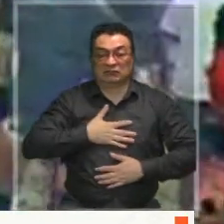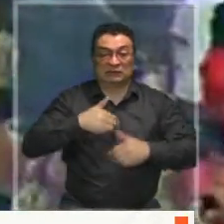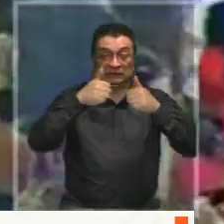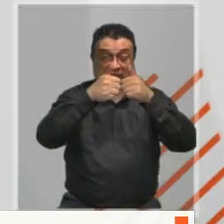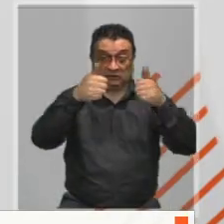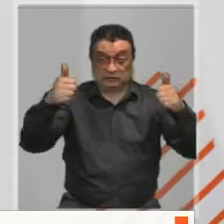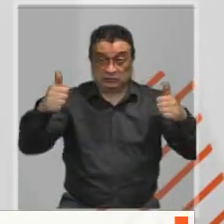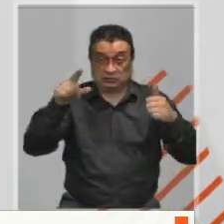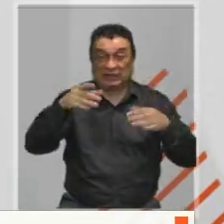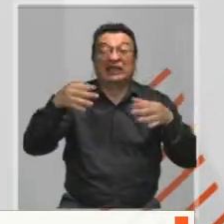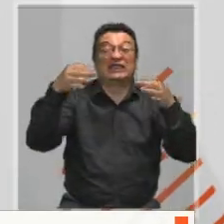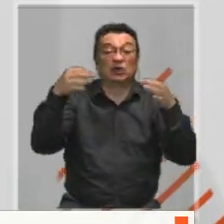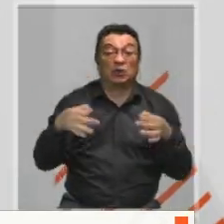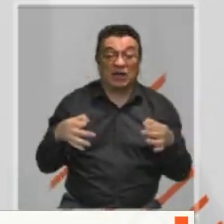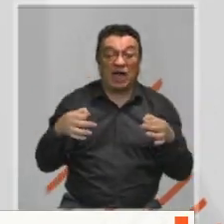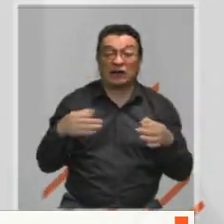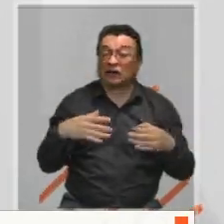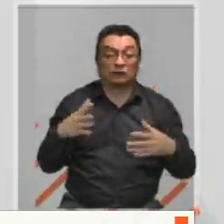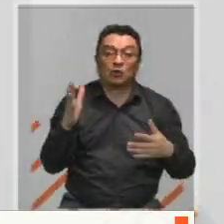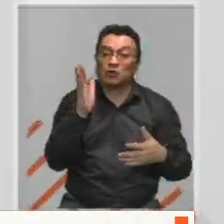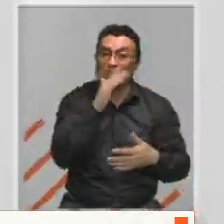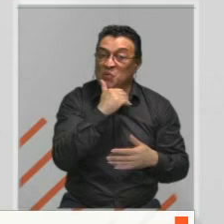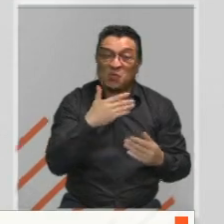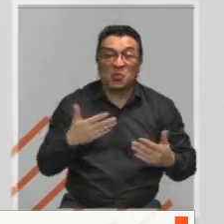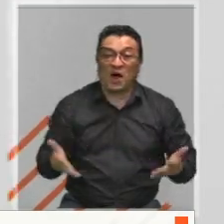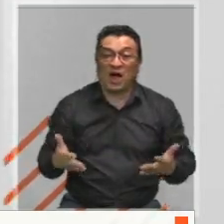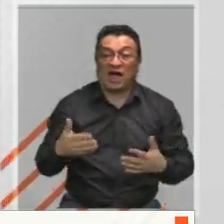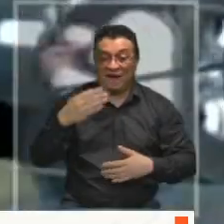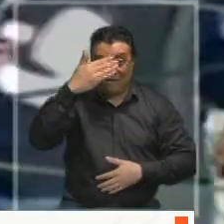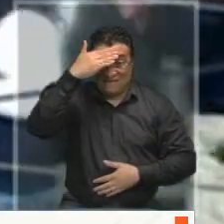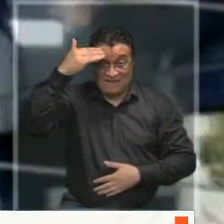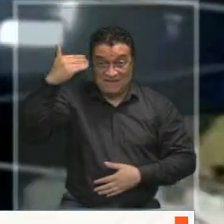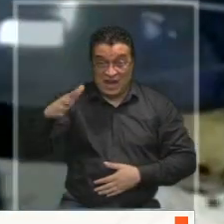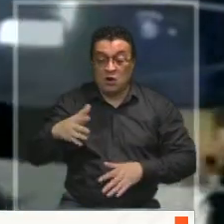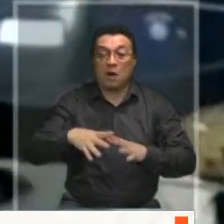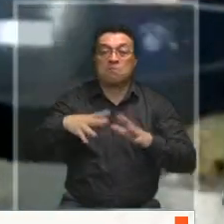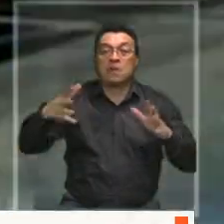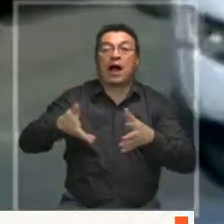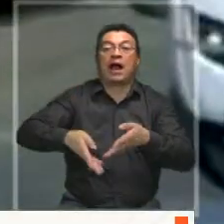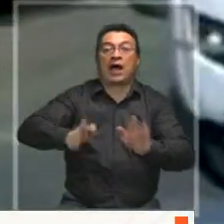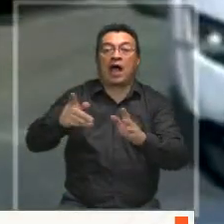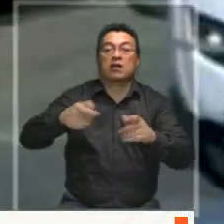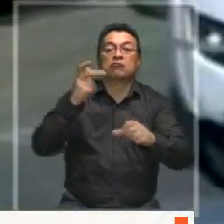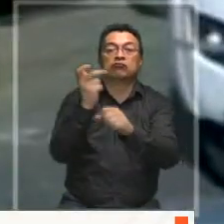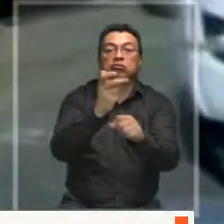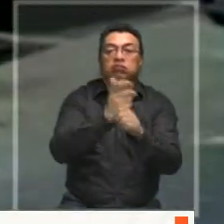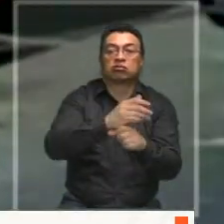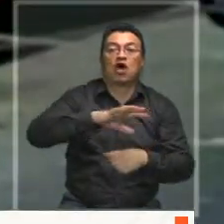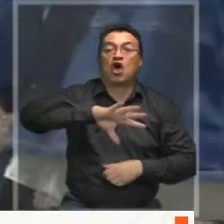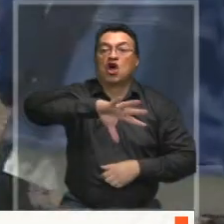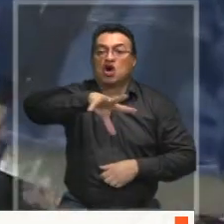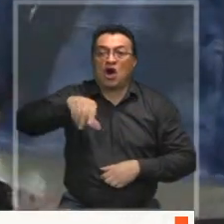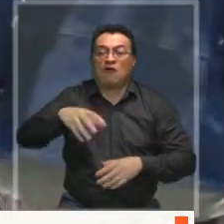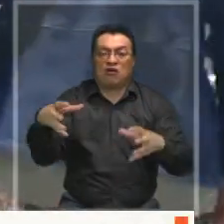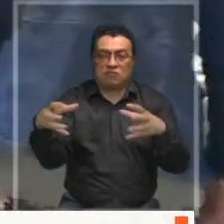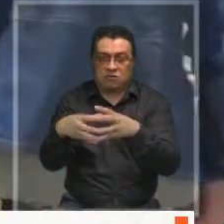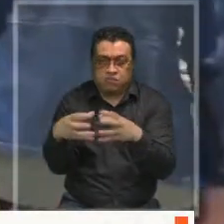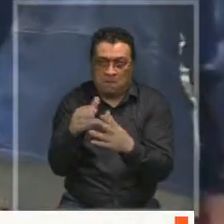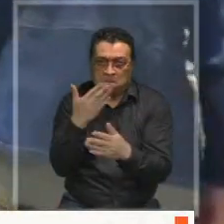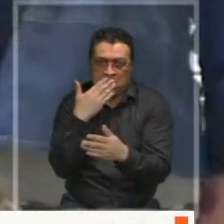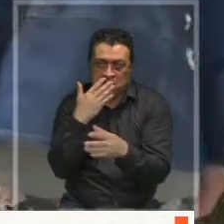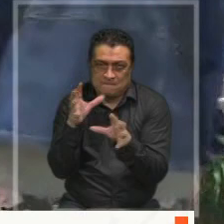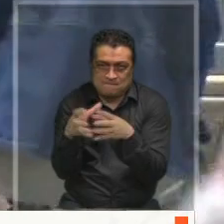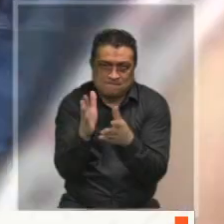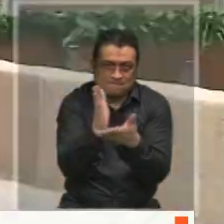la seguridad se les escapa de las manos. En verano crece el comercio ambulante, los robos y las bandas organizadas. Ante